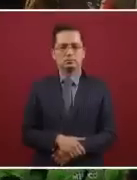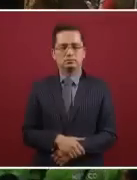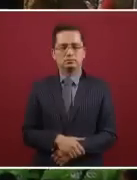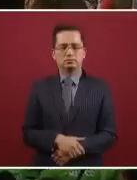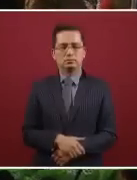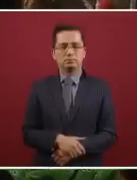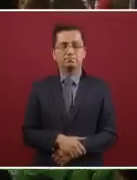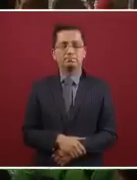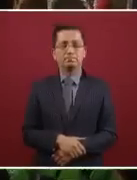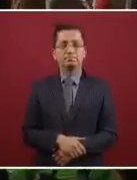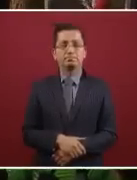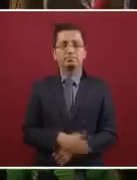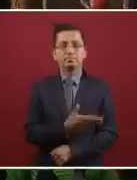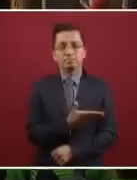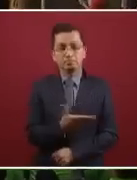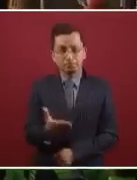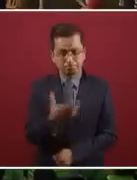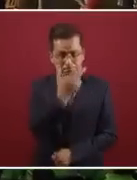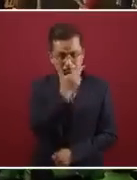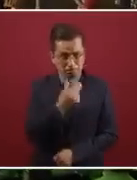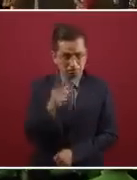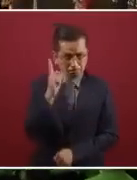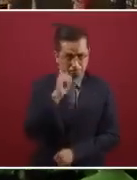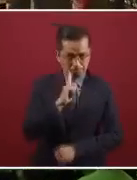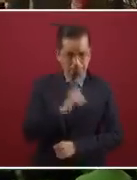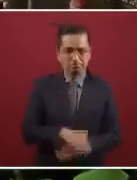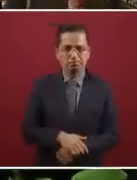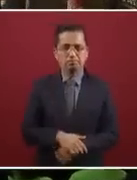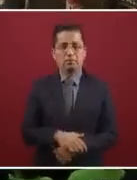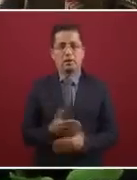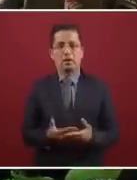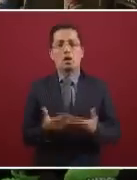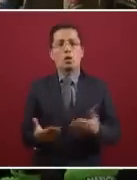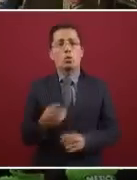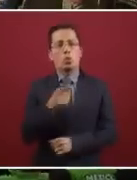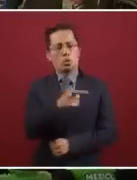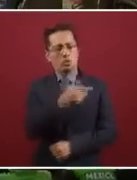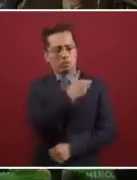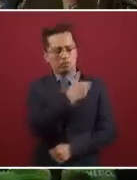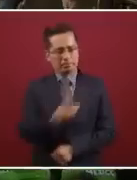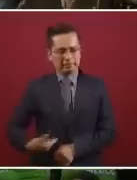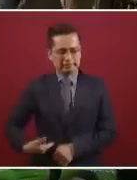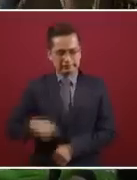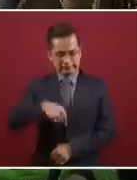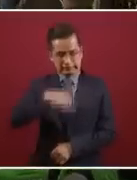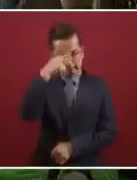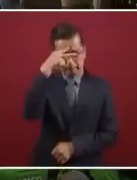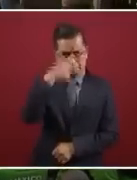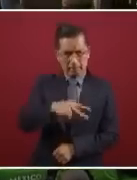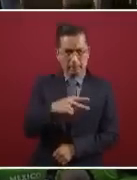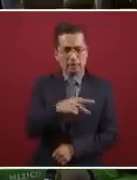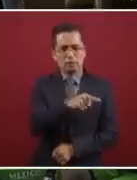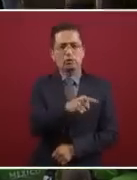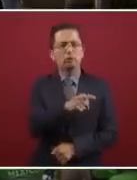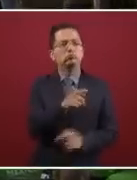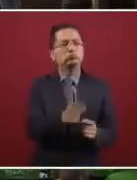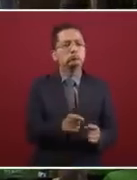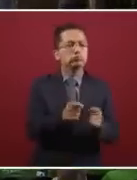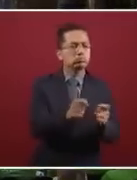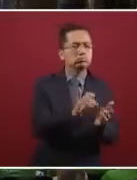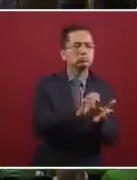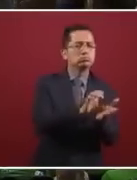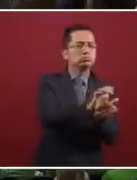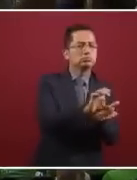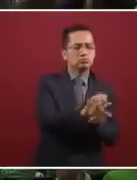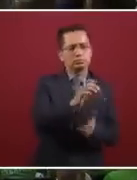Damas y caballeros, en estos momentos, el presidente constitucional de los Estados Unidos Mexicanos hará la entrega de los